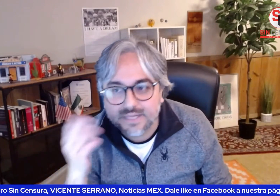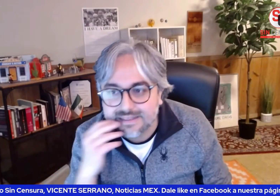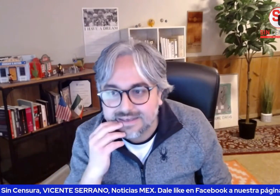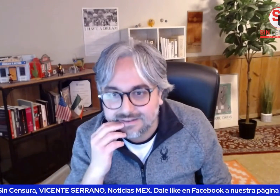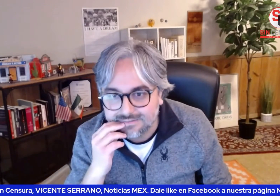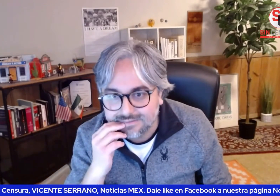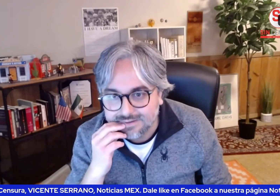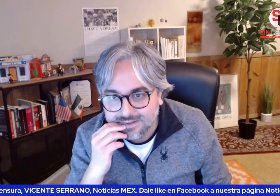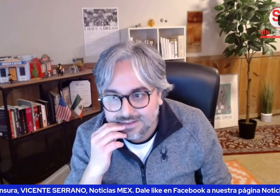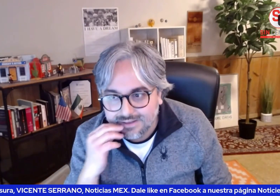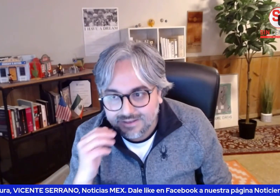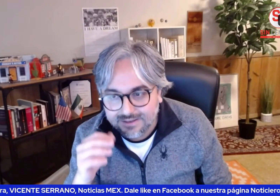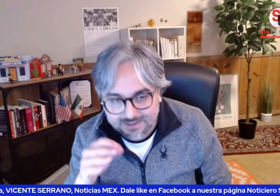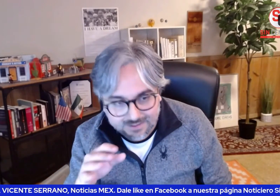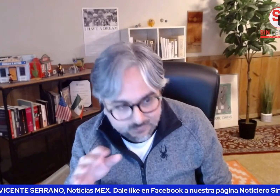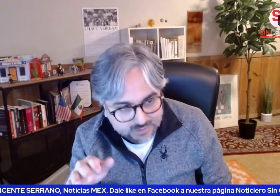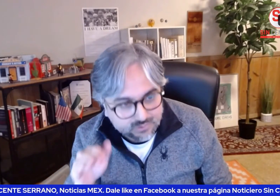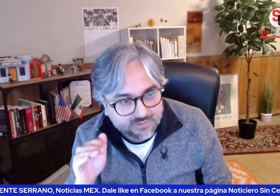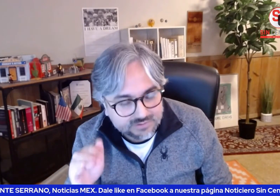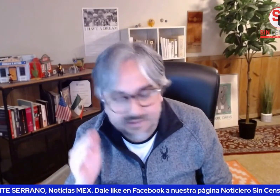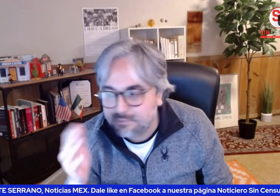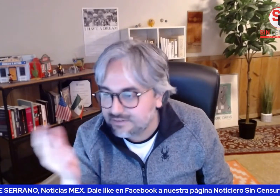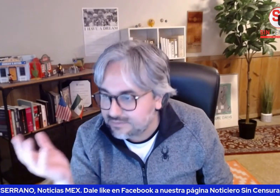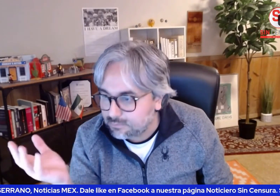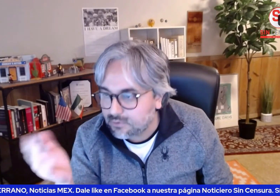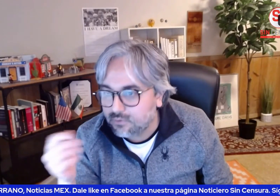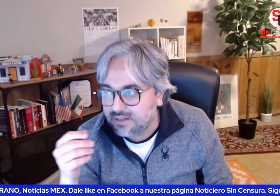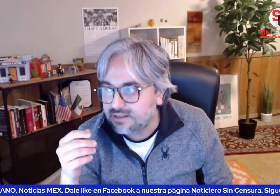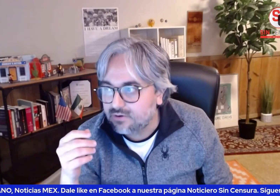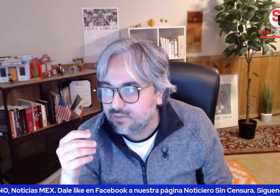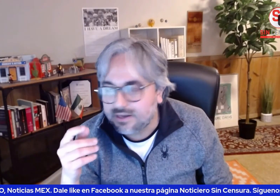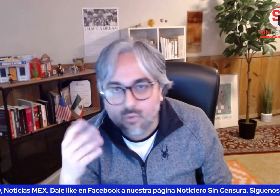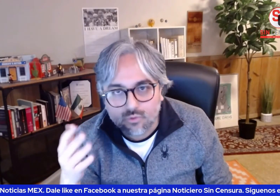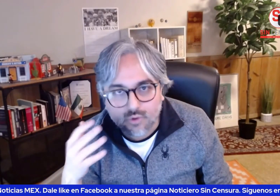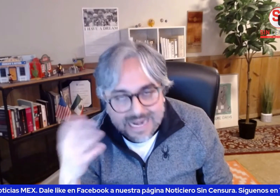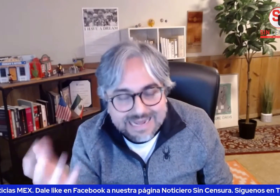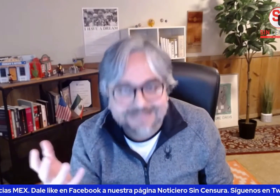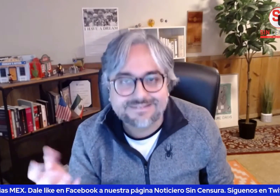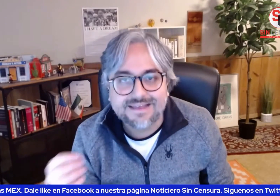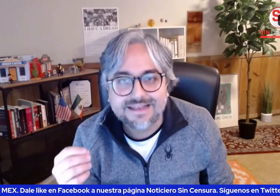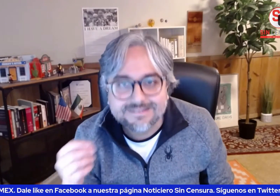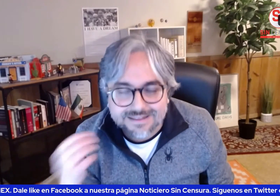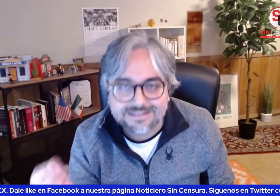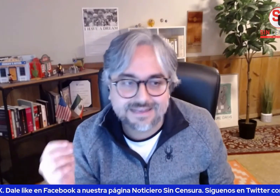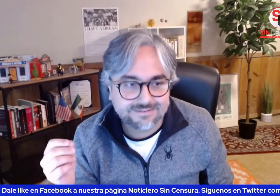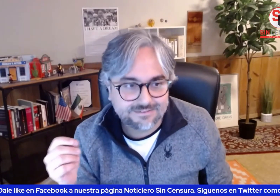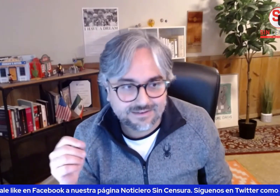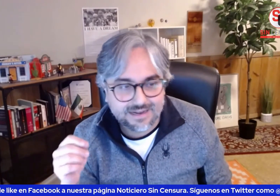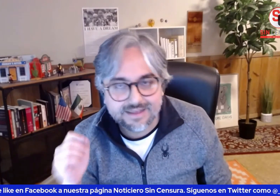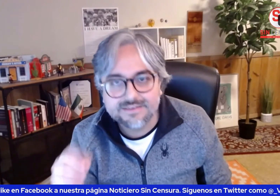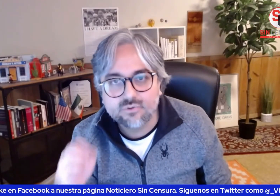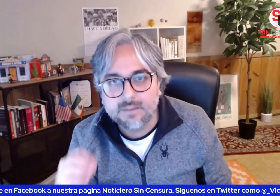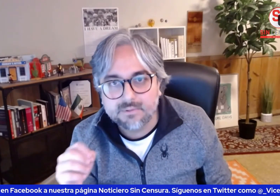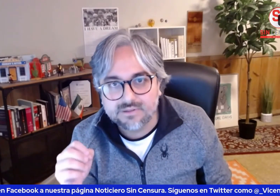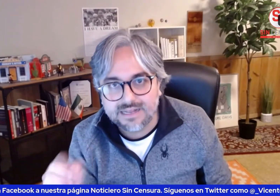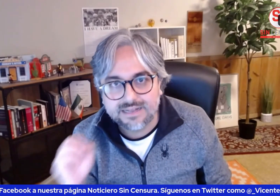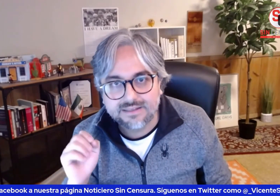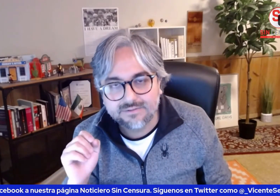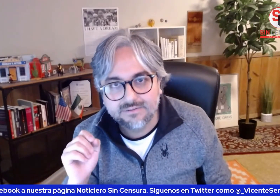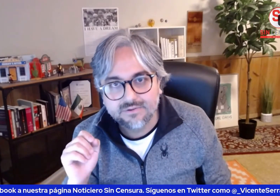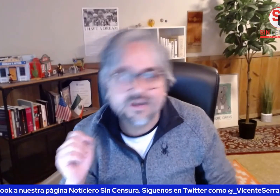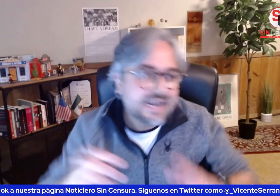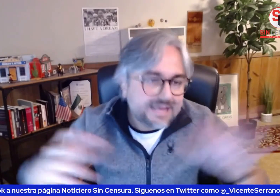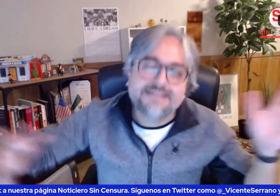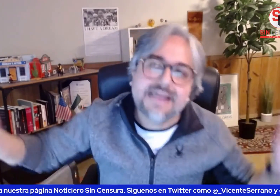situaciones jurídicas. En efecto existe el principio jurídico de dura lex, sed lex. La ley es dura, pero es la